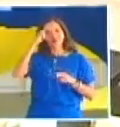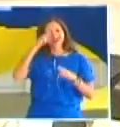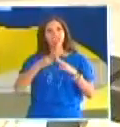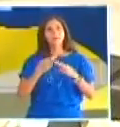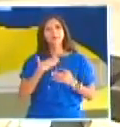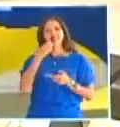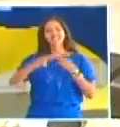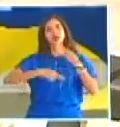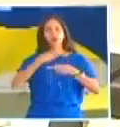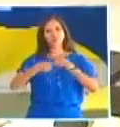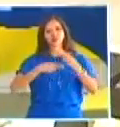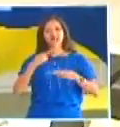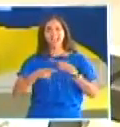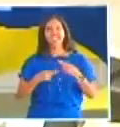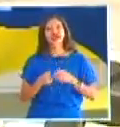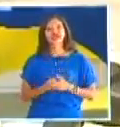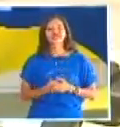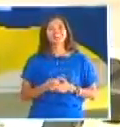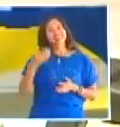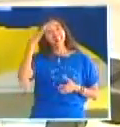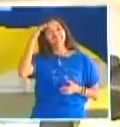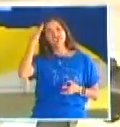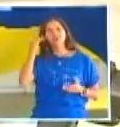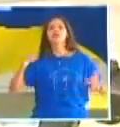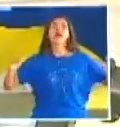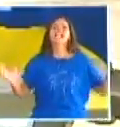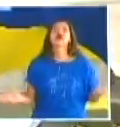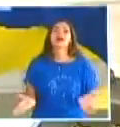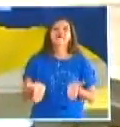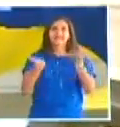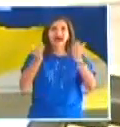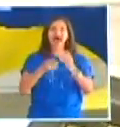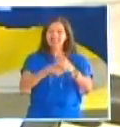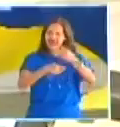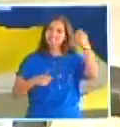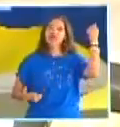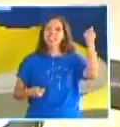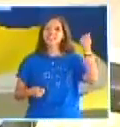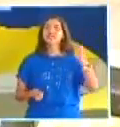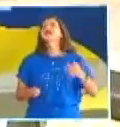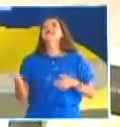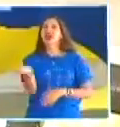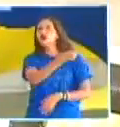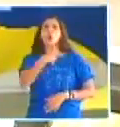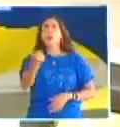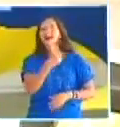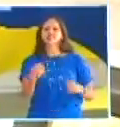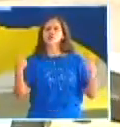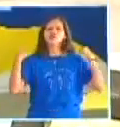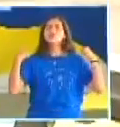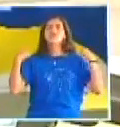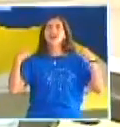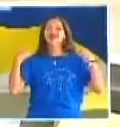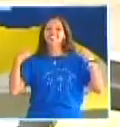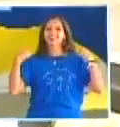espíritu revolucionario. Que sepan que vamos a levantar esta espada y a combatir con más fuerza que nunca